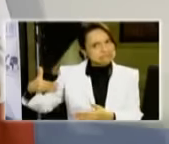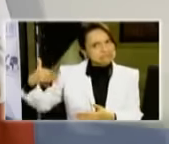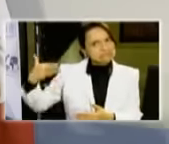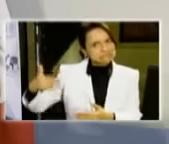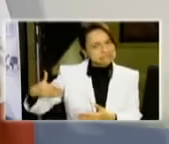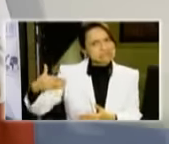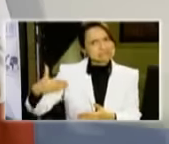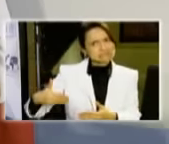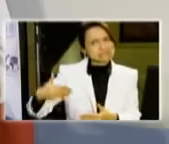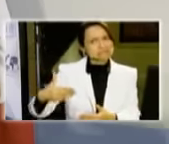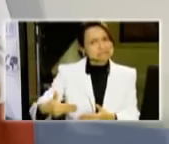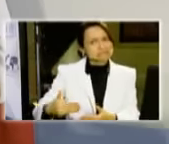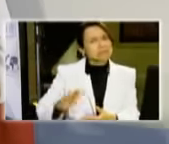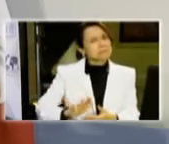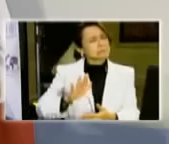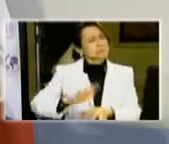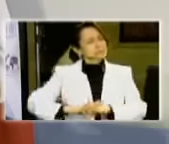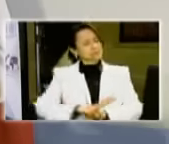25 años atrás,